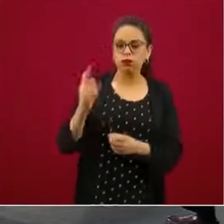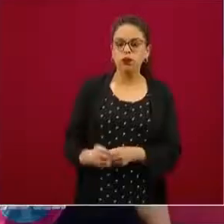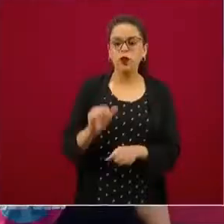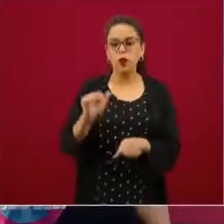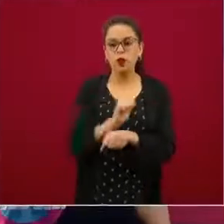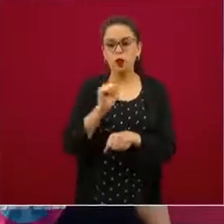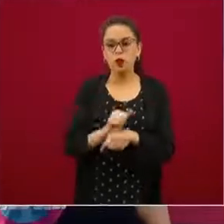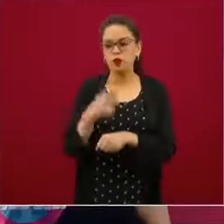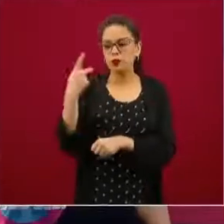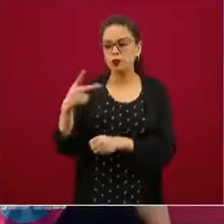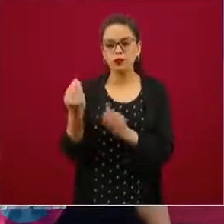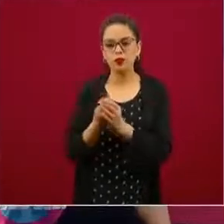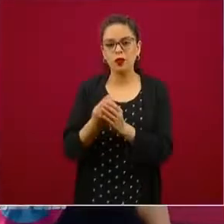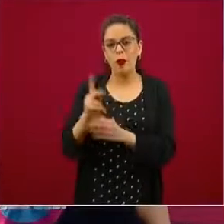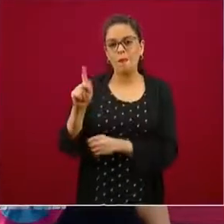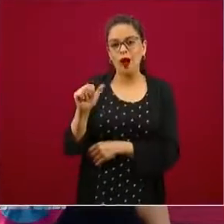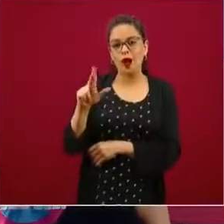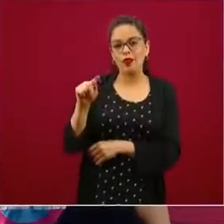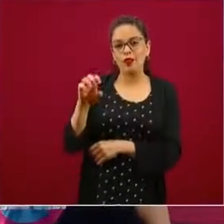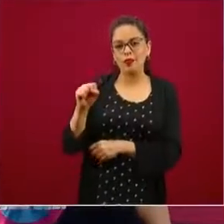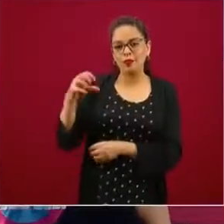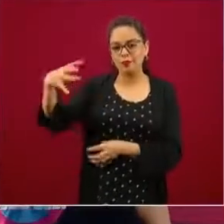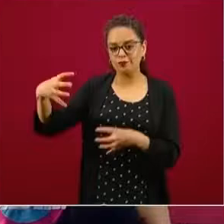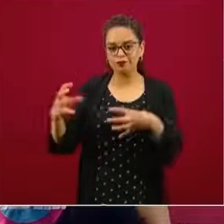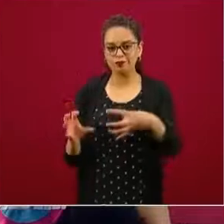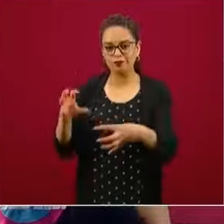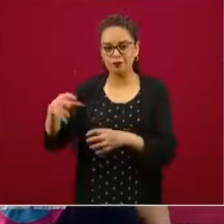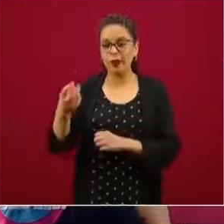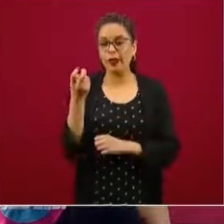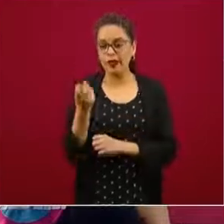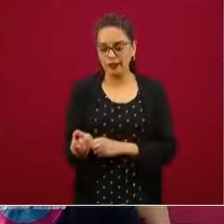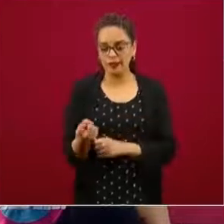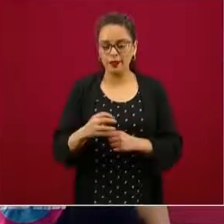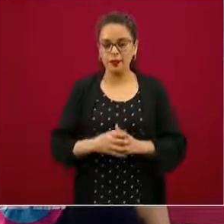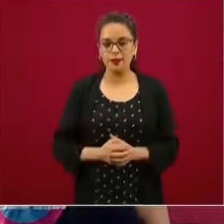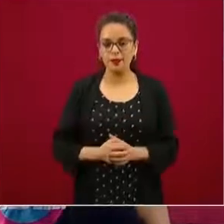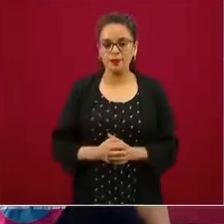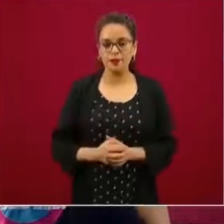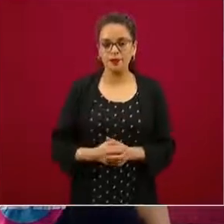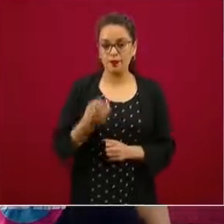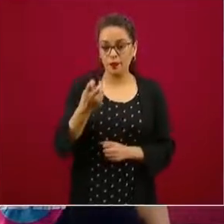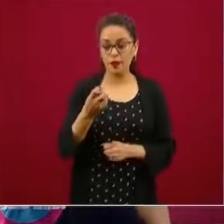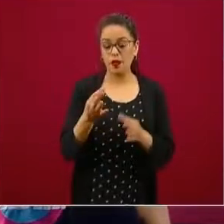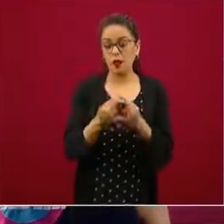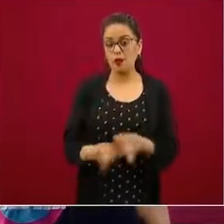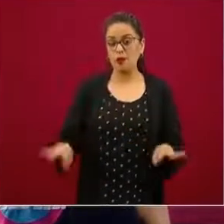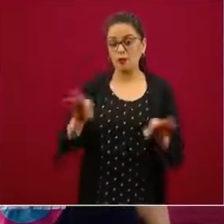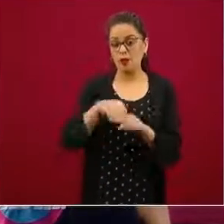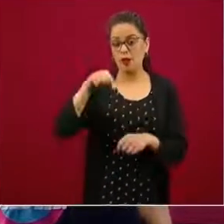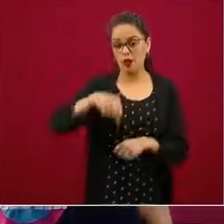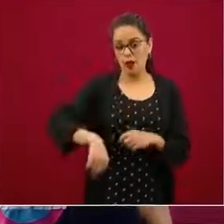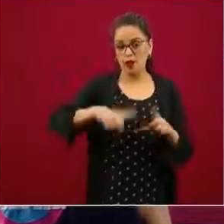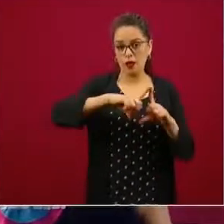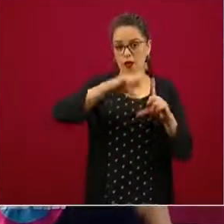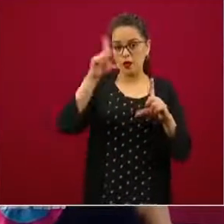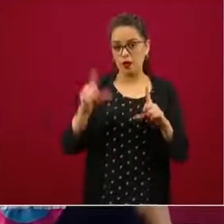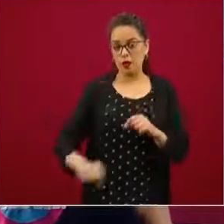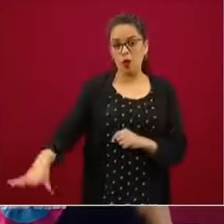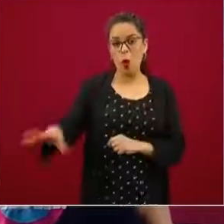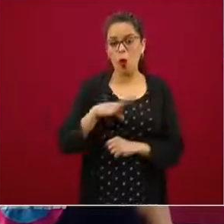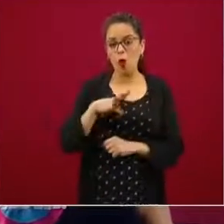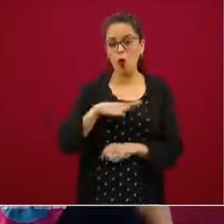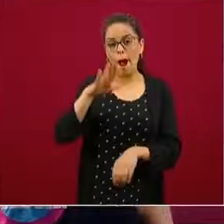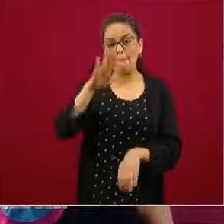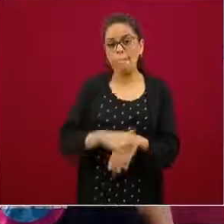autopartes. Es una industria de las más grandes de nuestro país, de las que generan más actividad